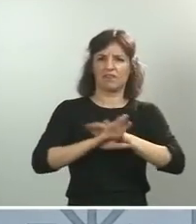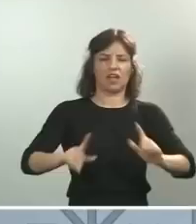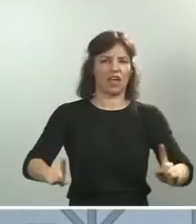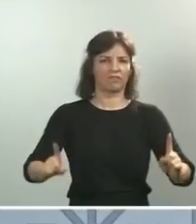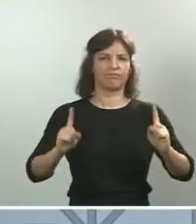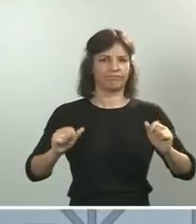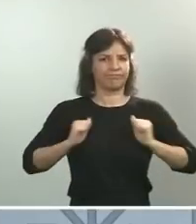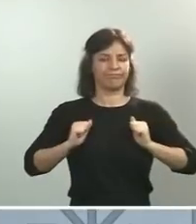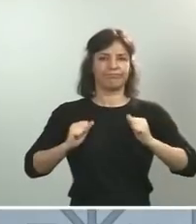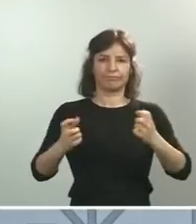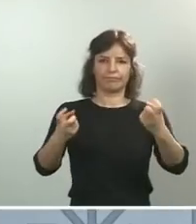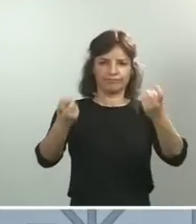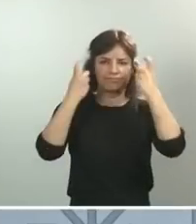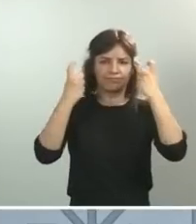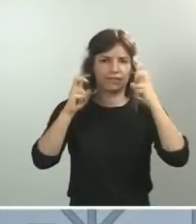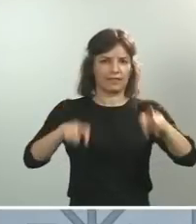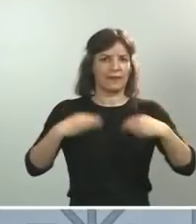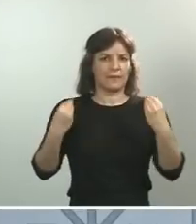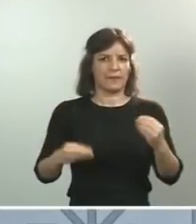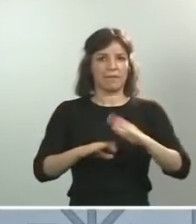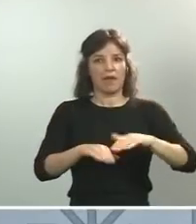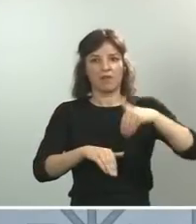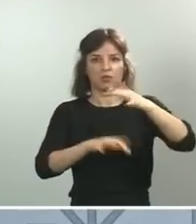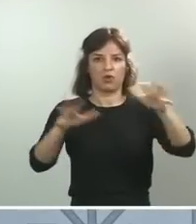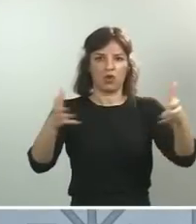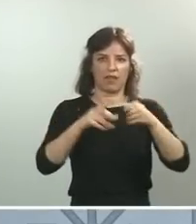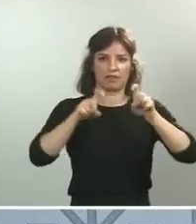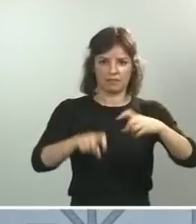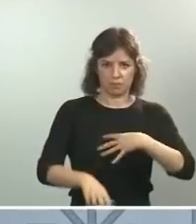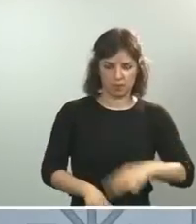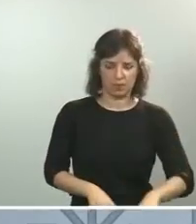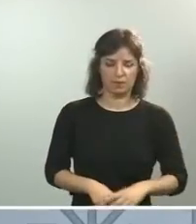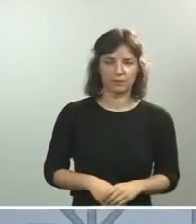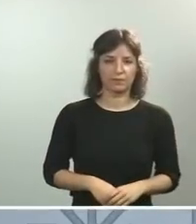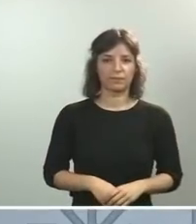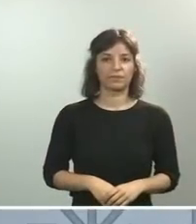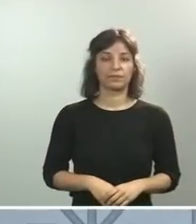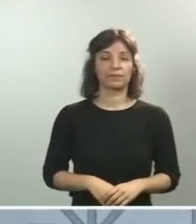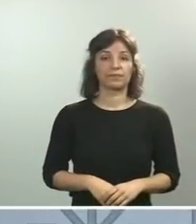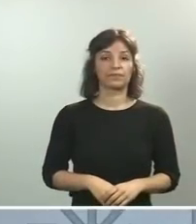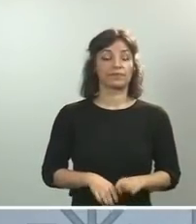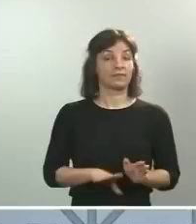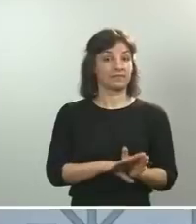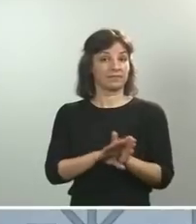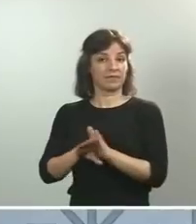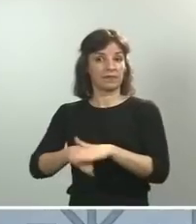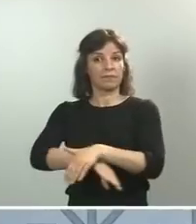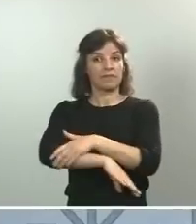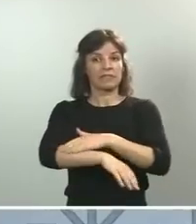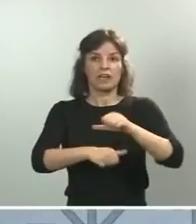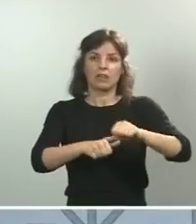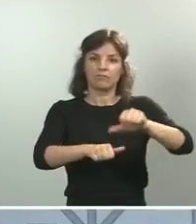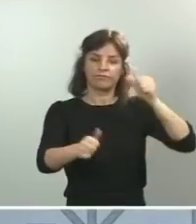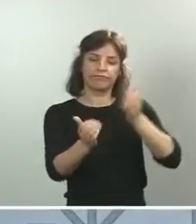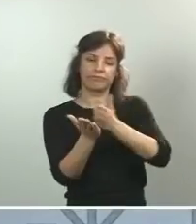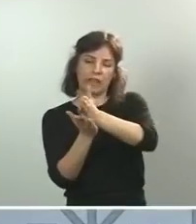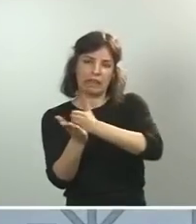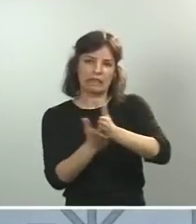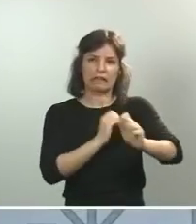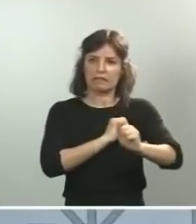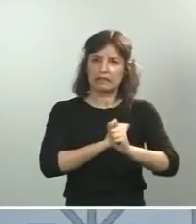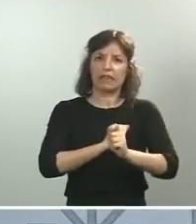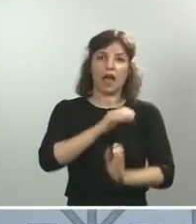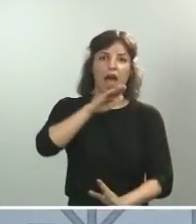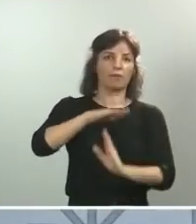A parte disto, el Ministerio ha seguido haciendo todas las líneas estratégicas que hemos venido desarrollando, no las hemos parado, la vida